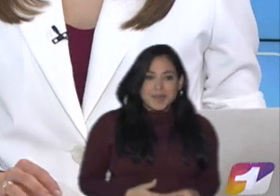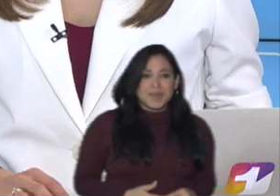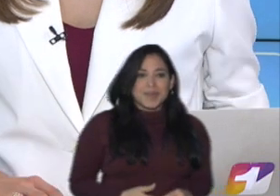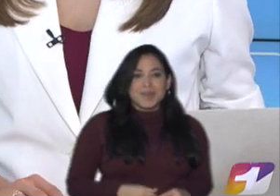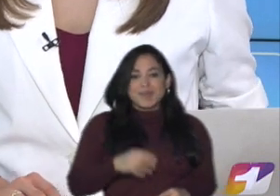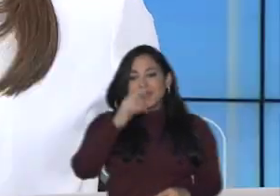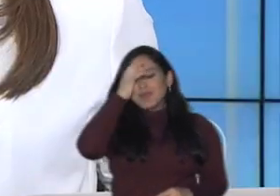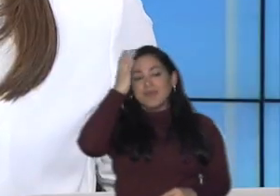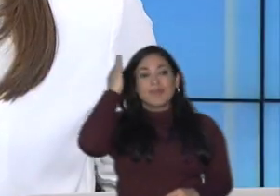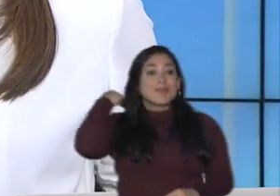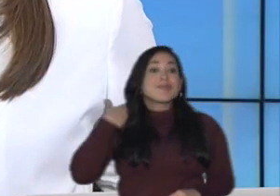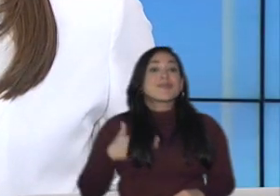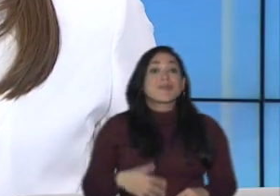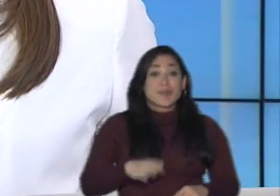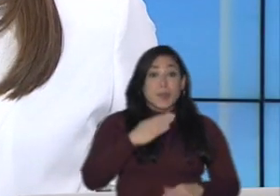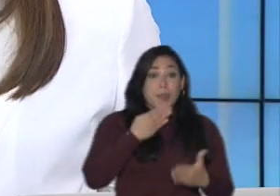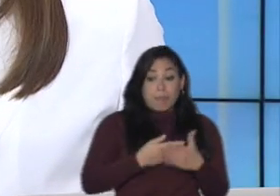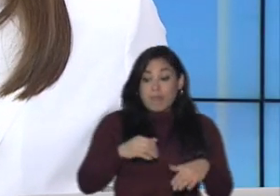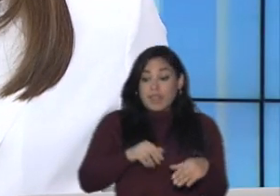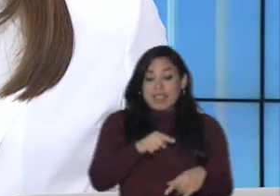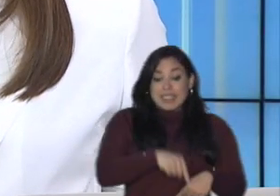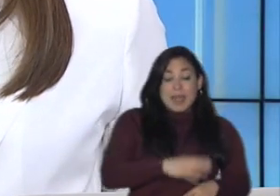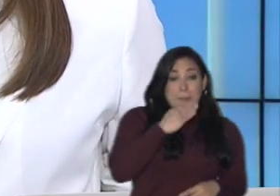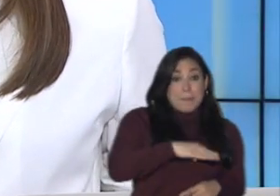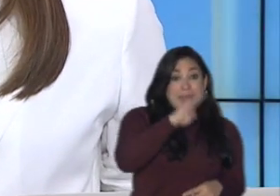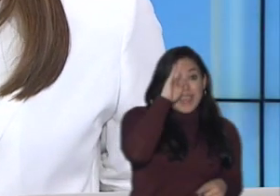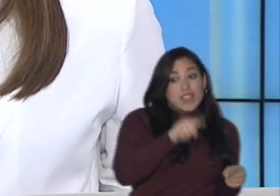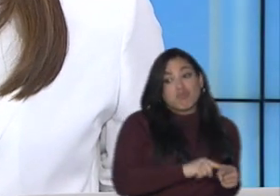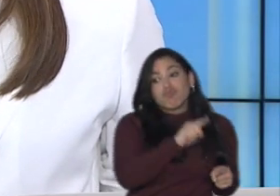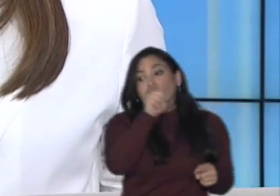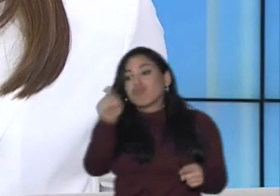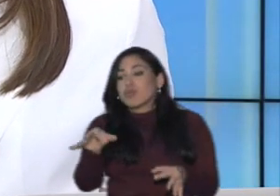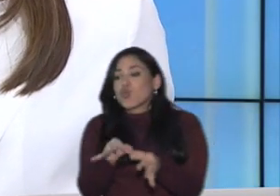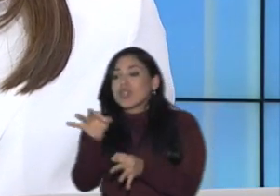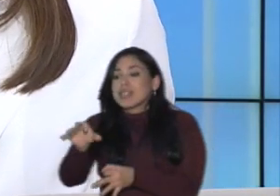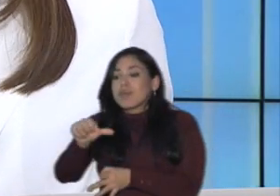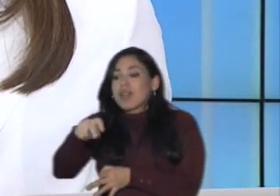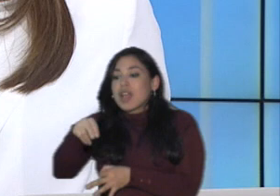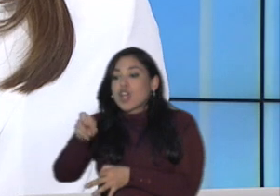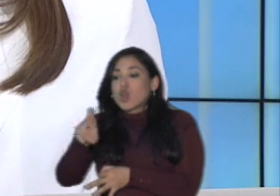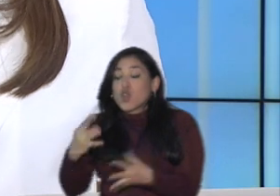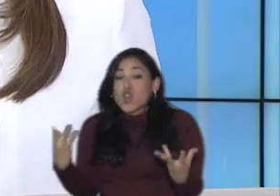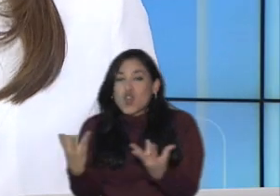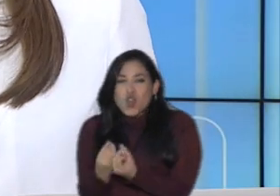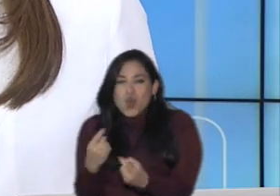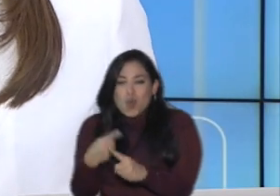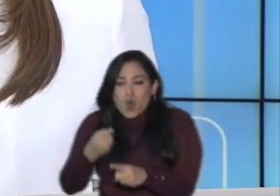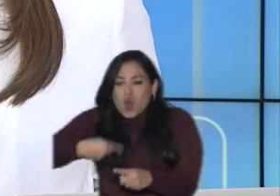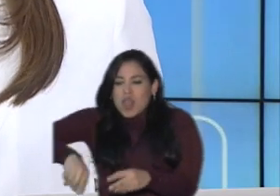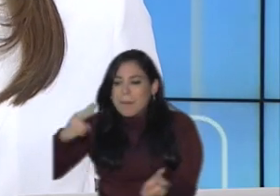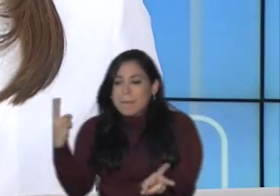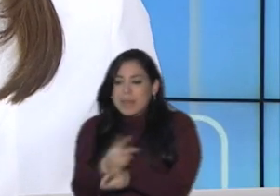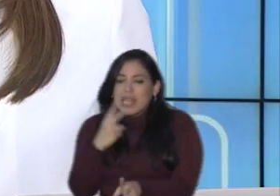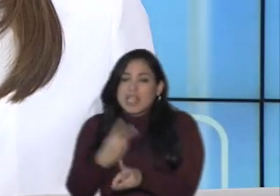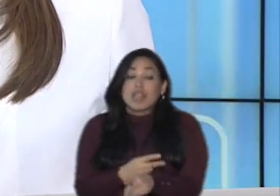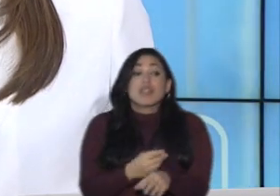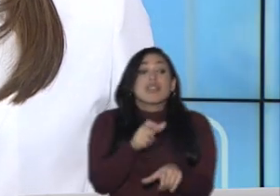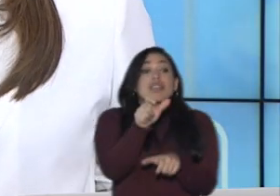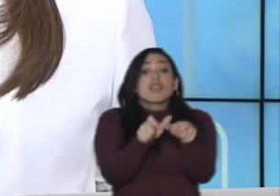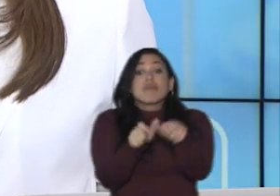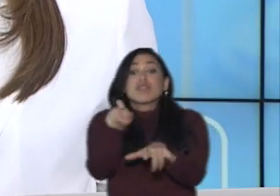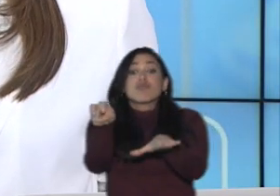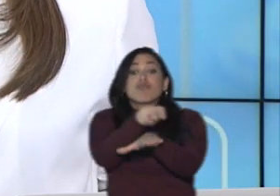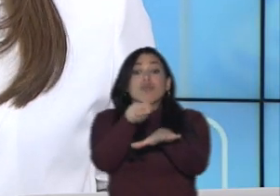CMI. Stick, muchas gracias. Y en la vía Medellín-Anorí, un grupo armado ilegal incineró un bus intermunicipal donde iban a bordo